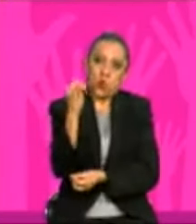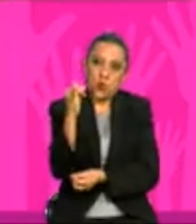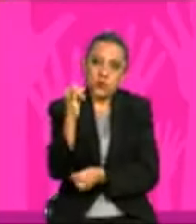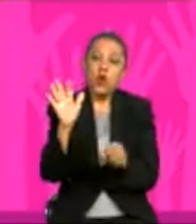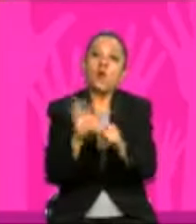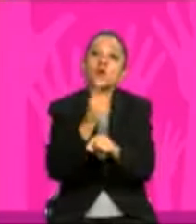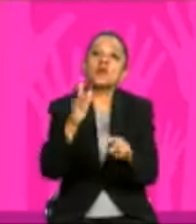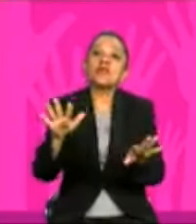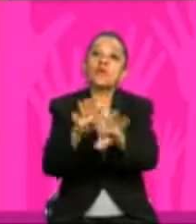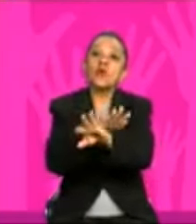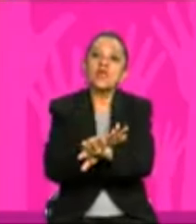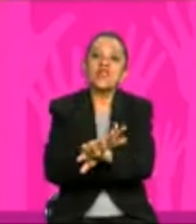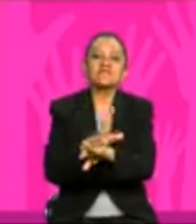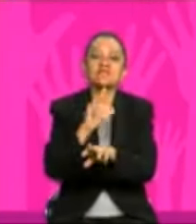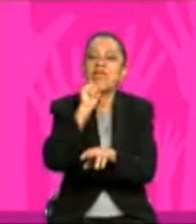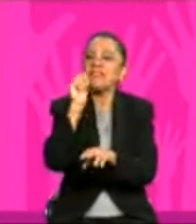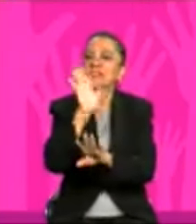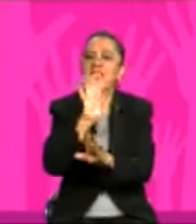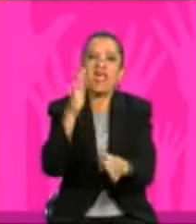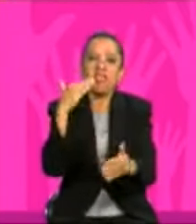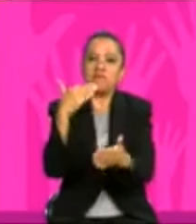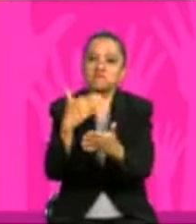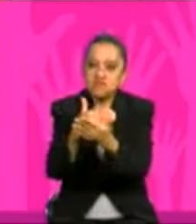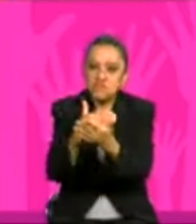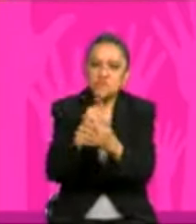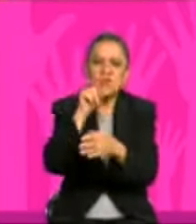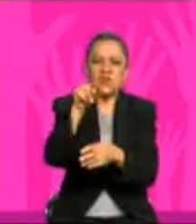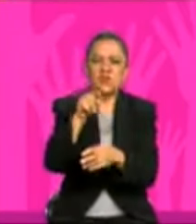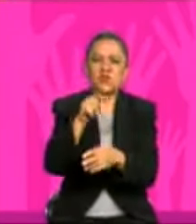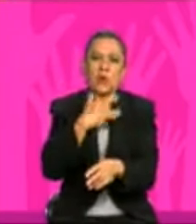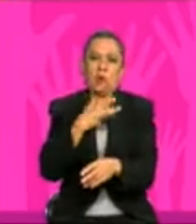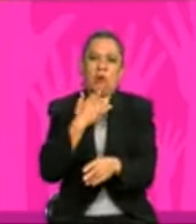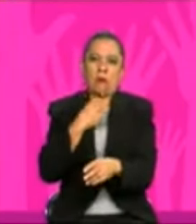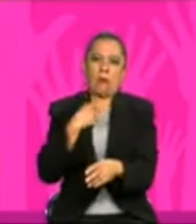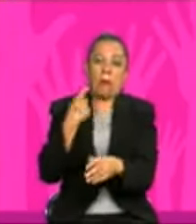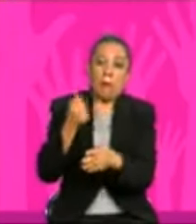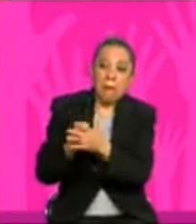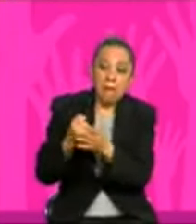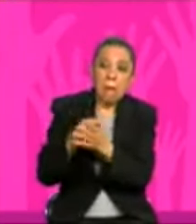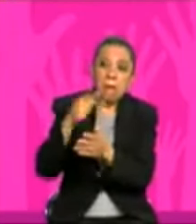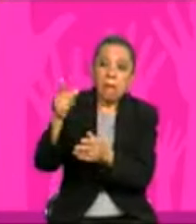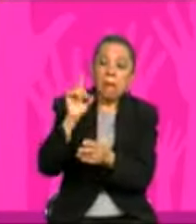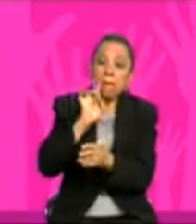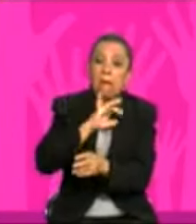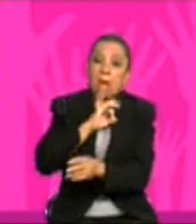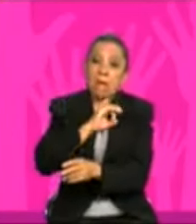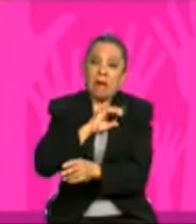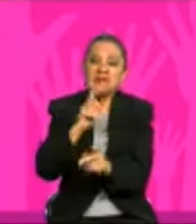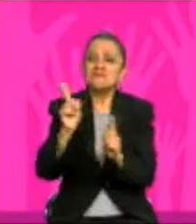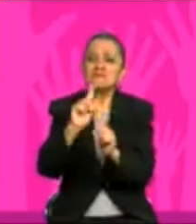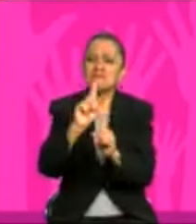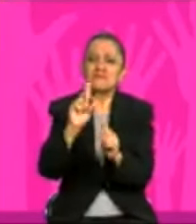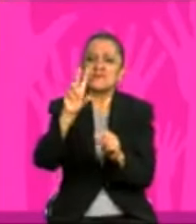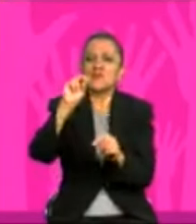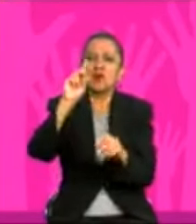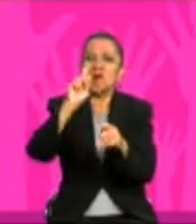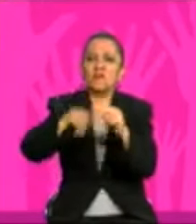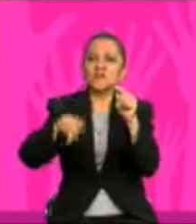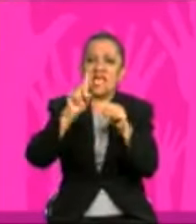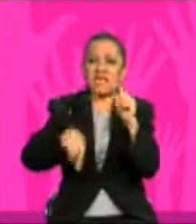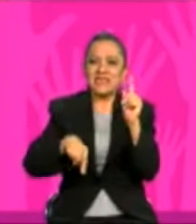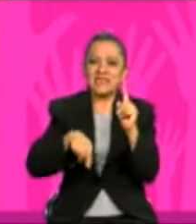el cambio ya nada lo detiene. Y no te dejes intimidar. Nosotros no vamos a quitar los programas sociales, porque por ahí